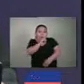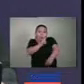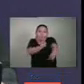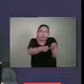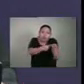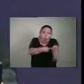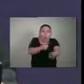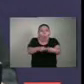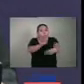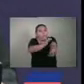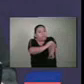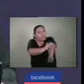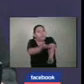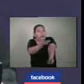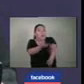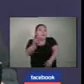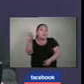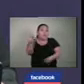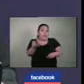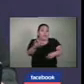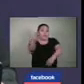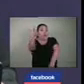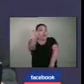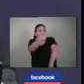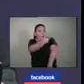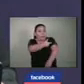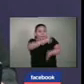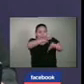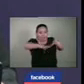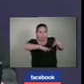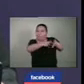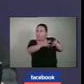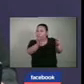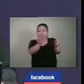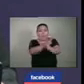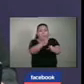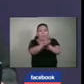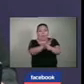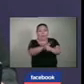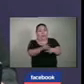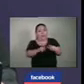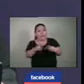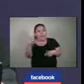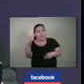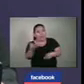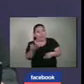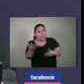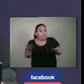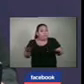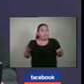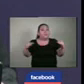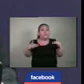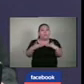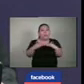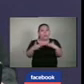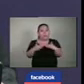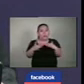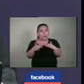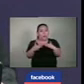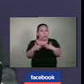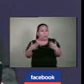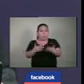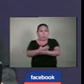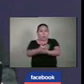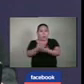riesgo? Pues estas personas deben de completar su esquema de vacunación, deben de tener la posibilidad de realizarse en todo